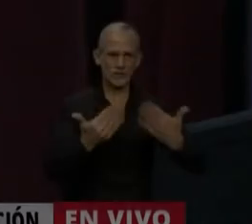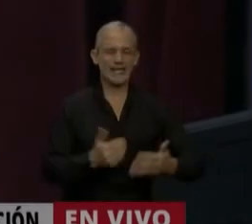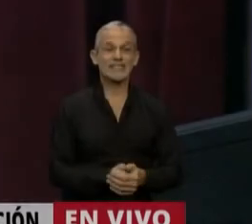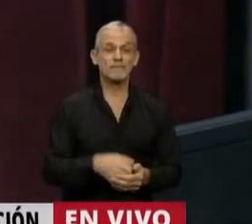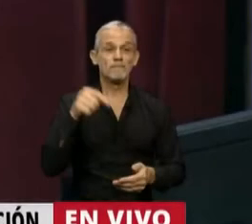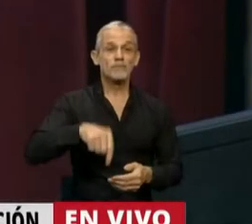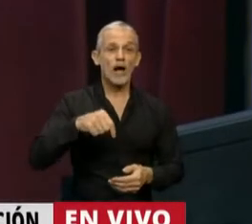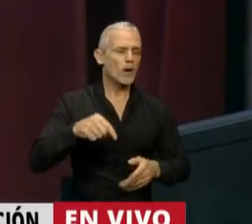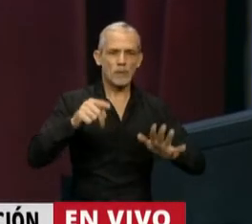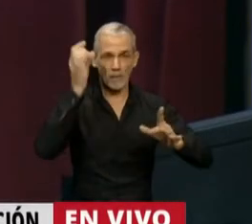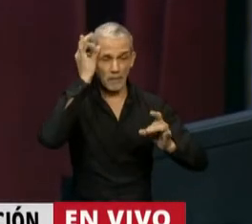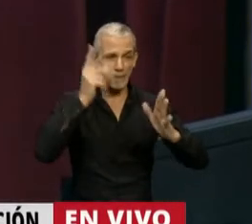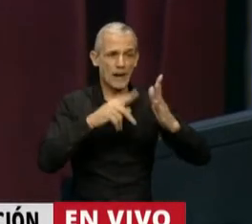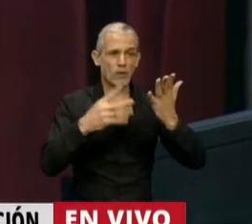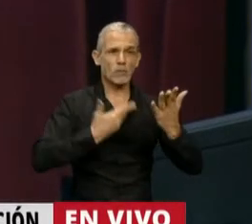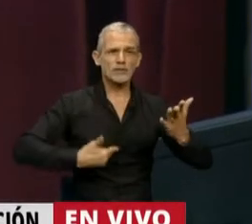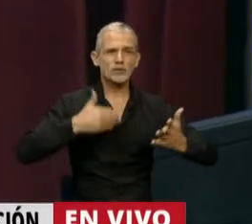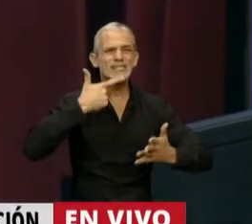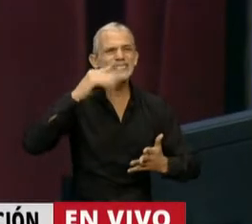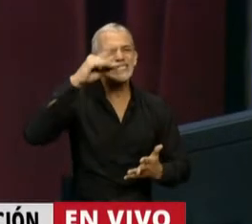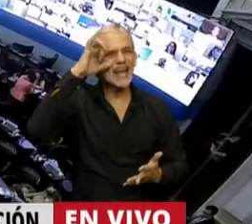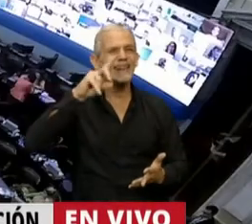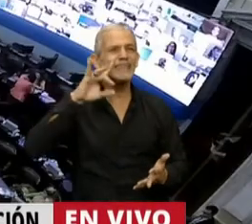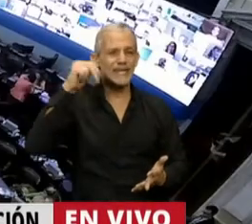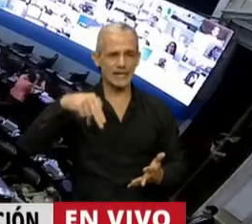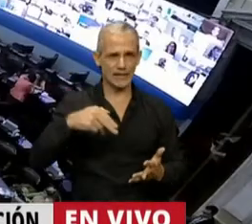en el uso de la palabra sentado pablo yedlín